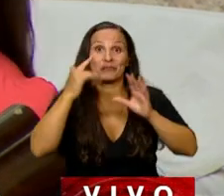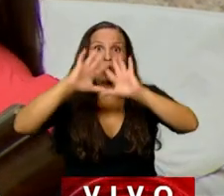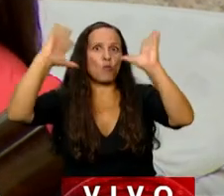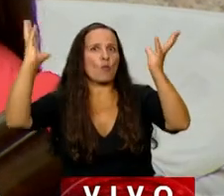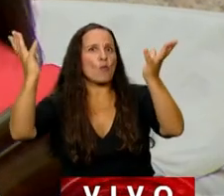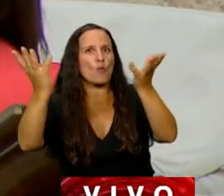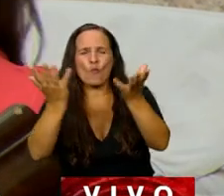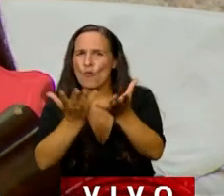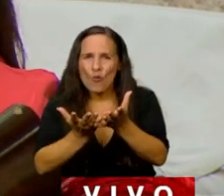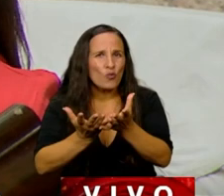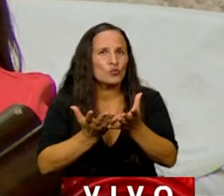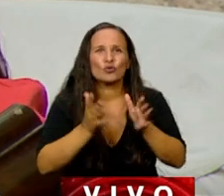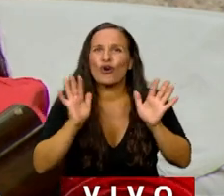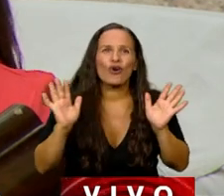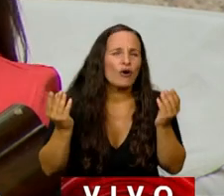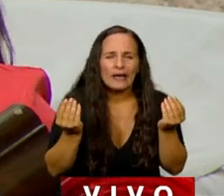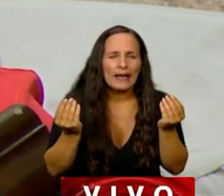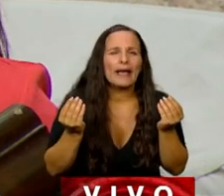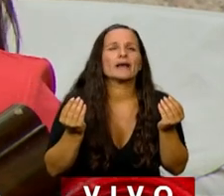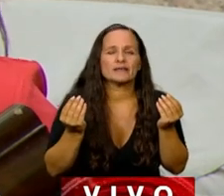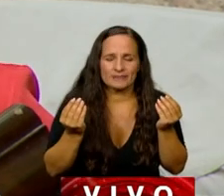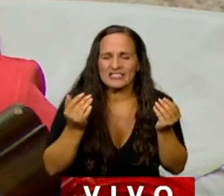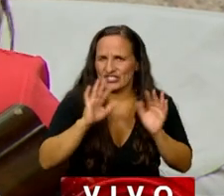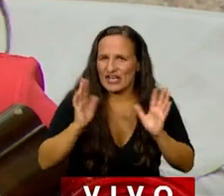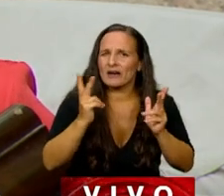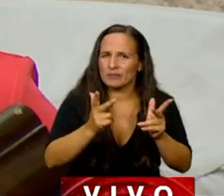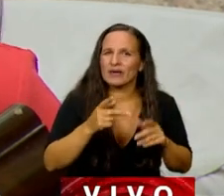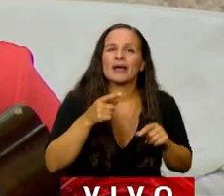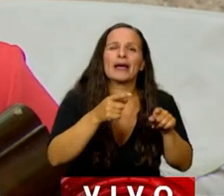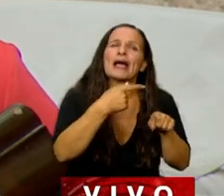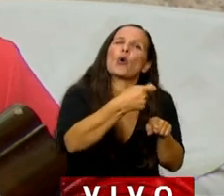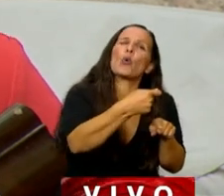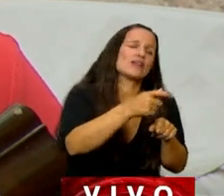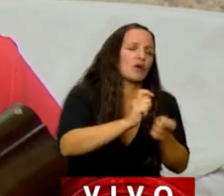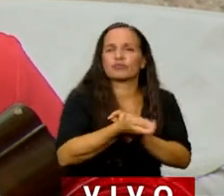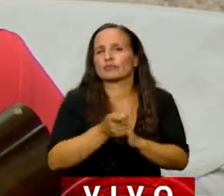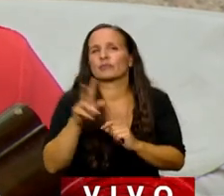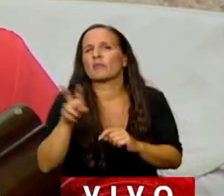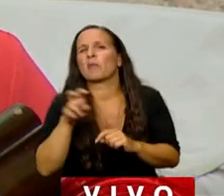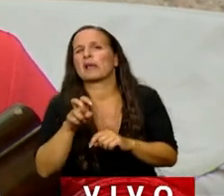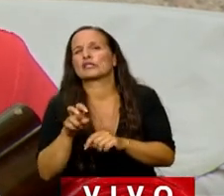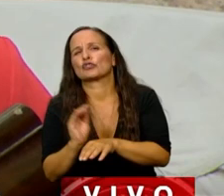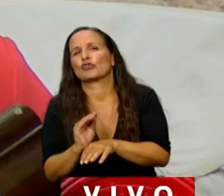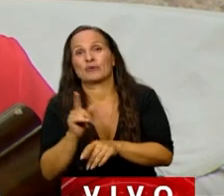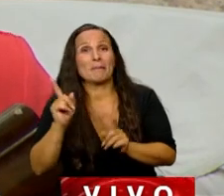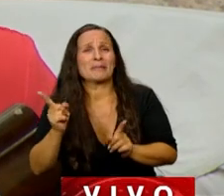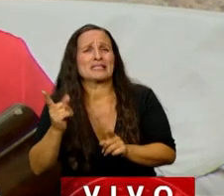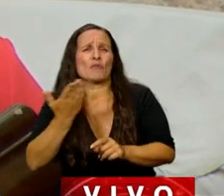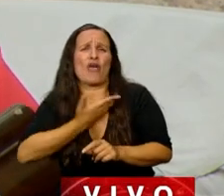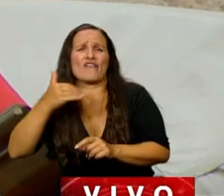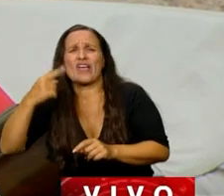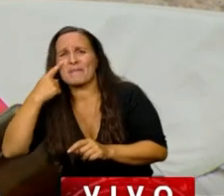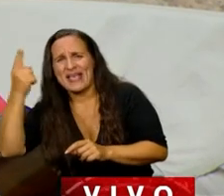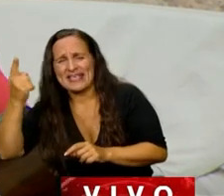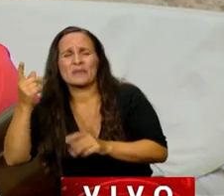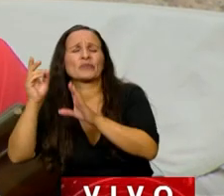se denunciaba, es a que las jubilaciones se conviertan en meras pensiones asistenciales. Eso reclama el FMI, el Banco Mundial, y